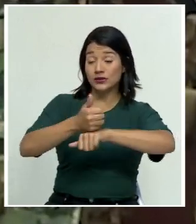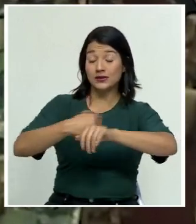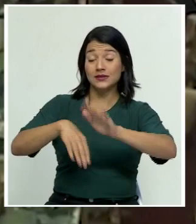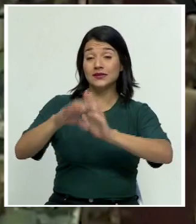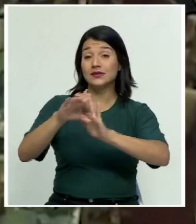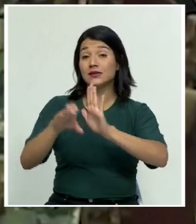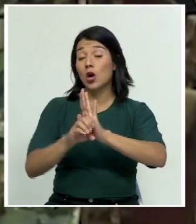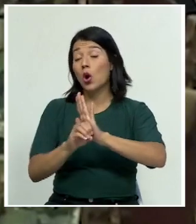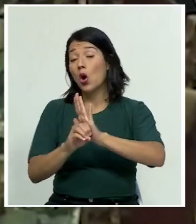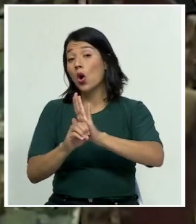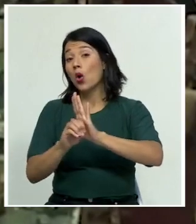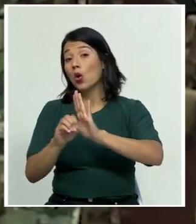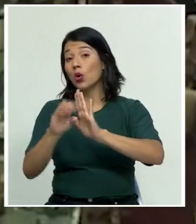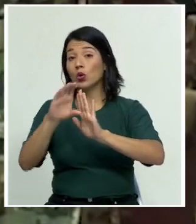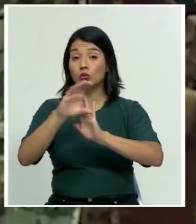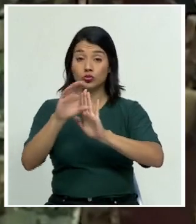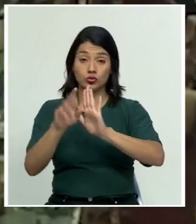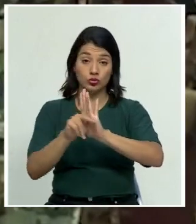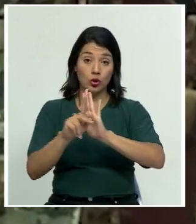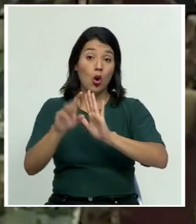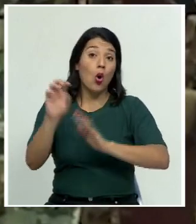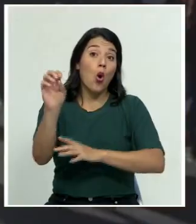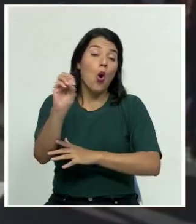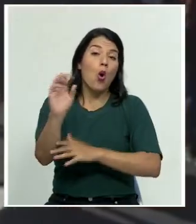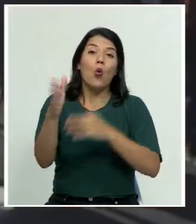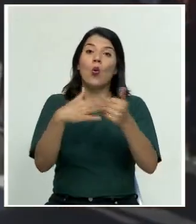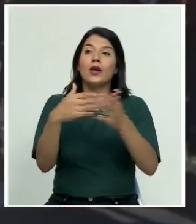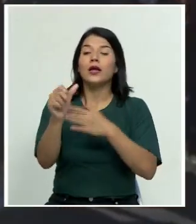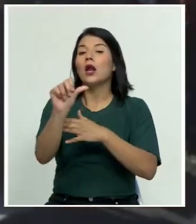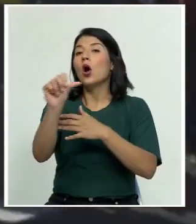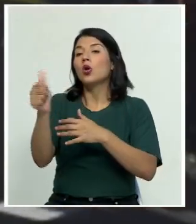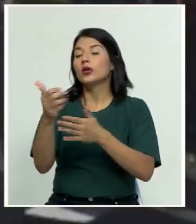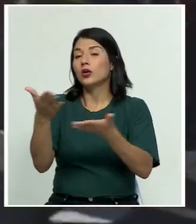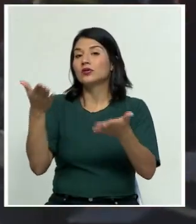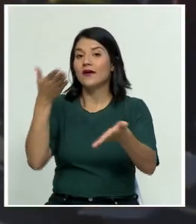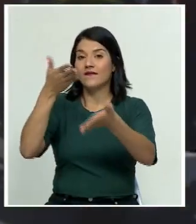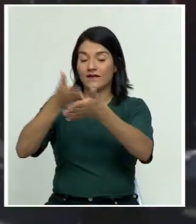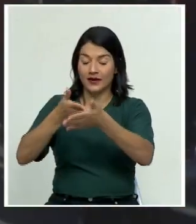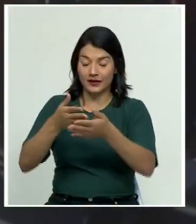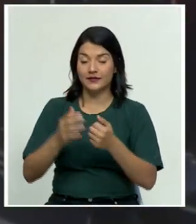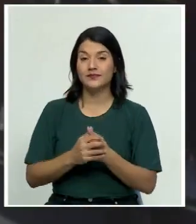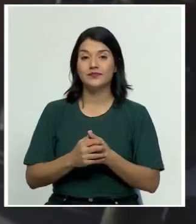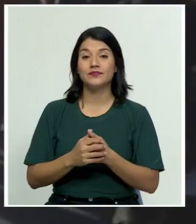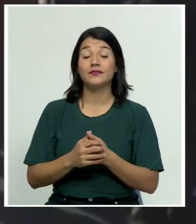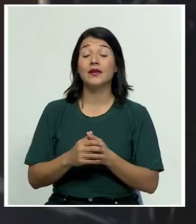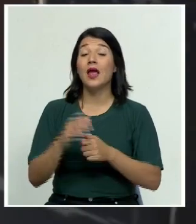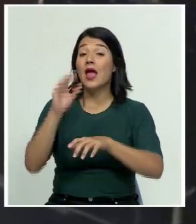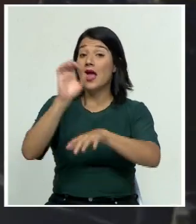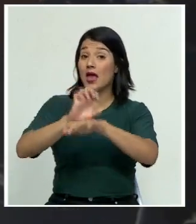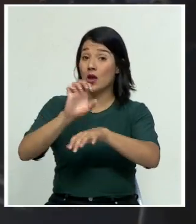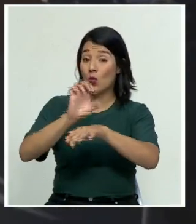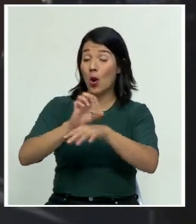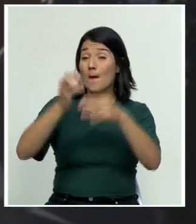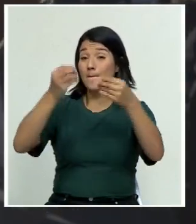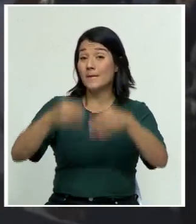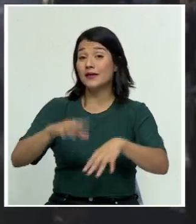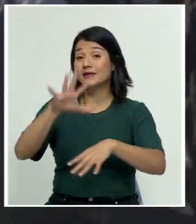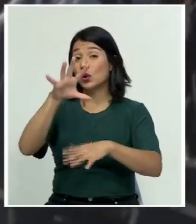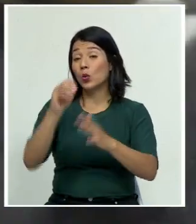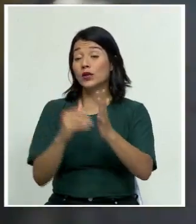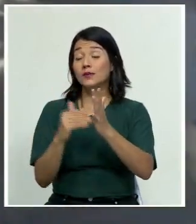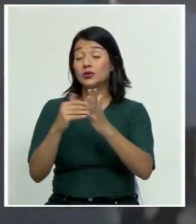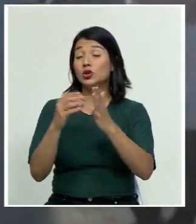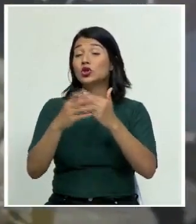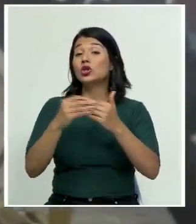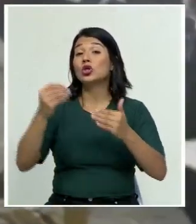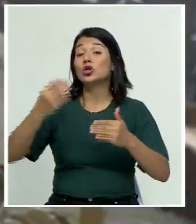democracia y de las leyes de la República. A raíz de las protestas, Ecuador pierde unos 50 millones de dólares